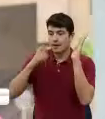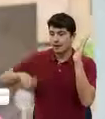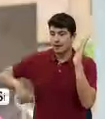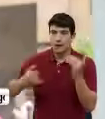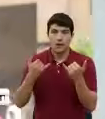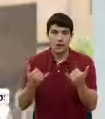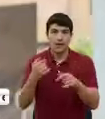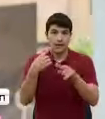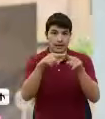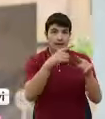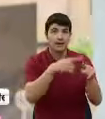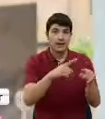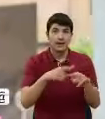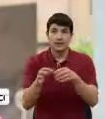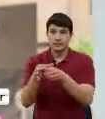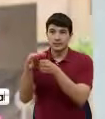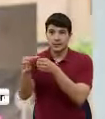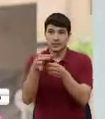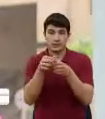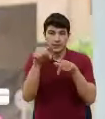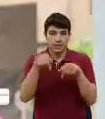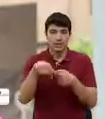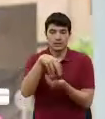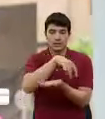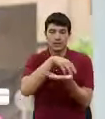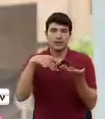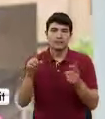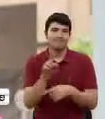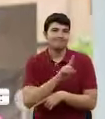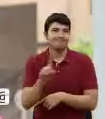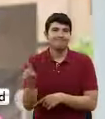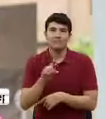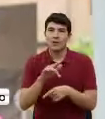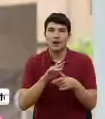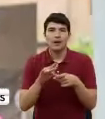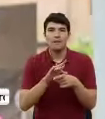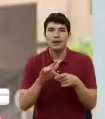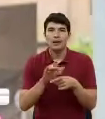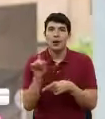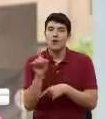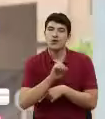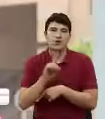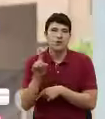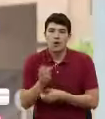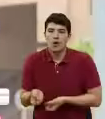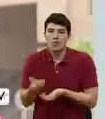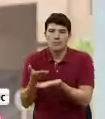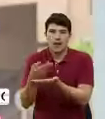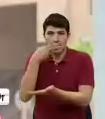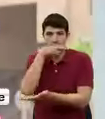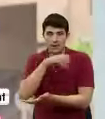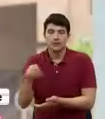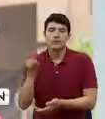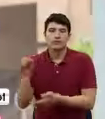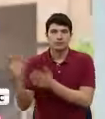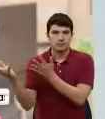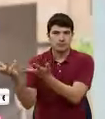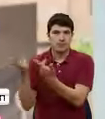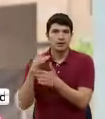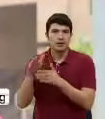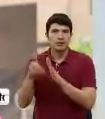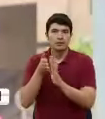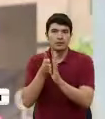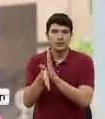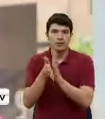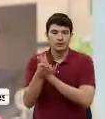hoy en diferentes municipios del departamento de Santander no aplica o no se está llevando a cabo. Eso fue lo que nos dijo y todos los detalles